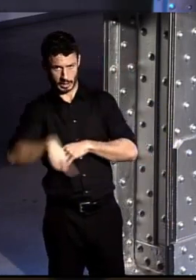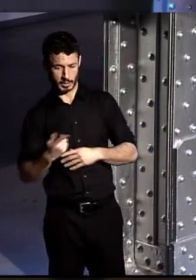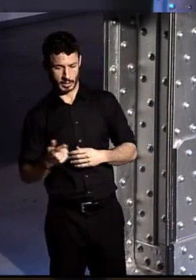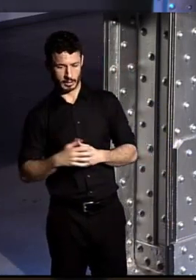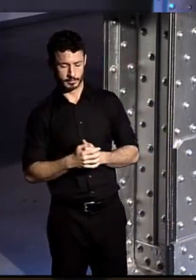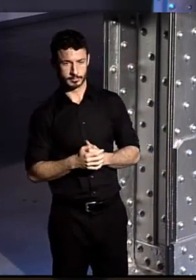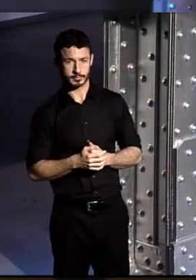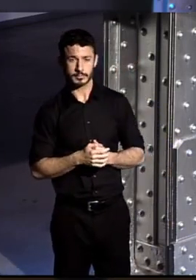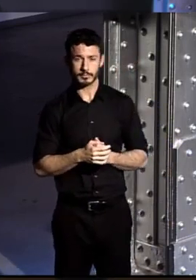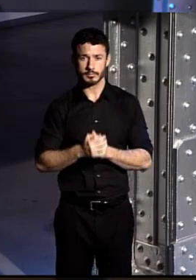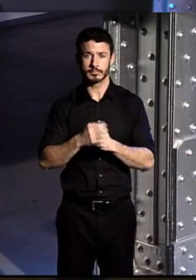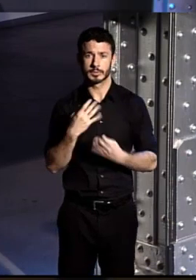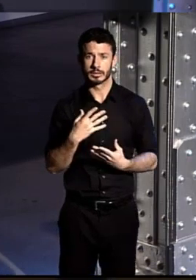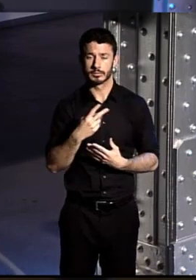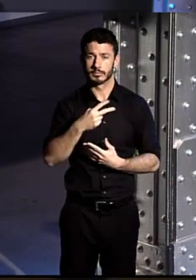Bueno,